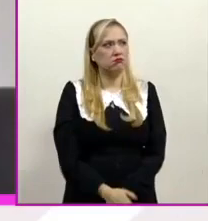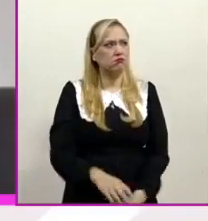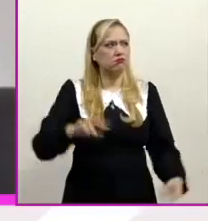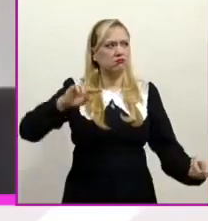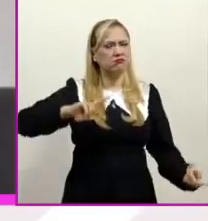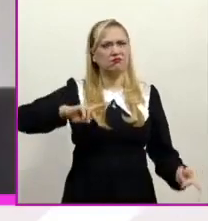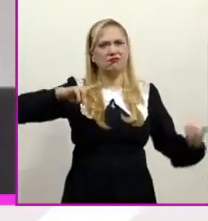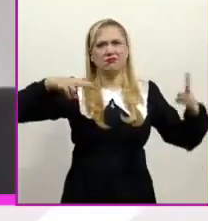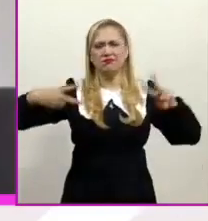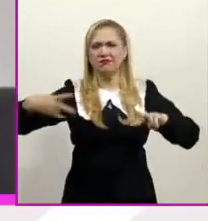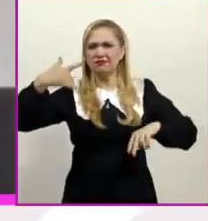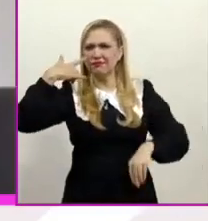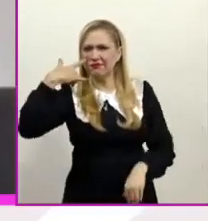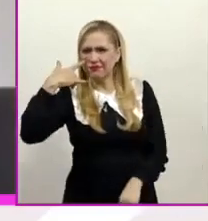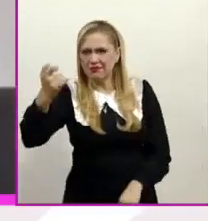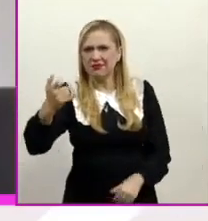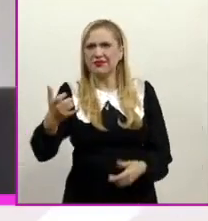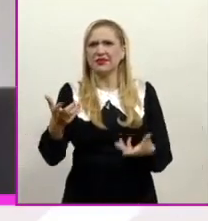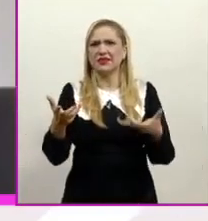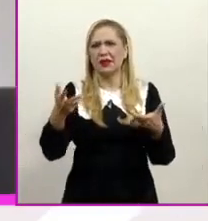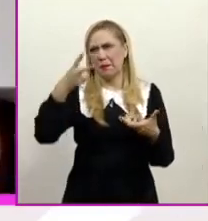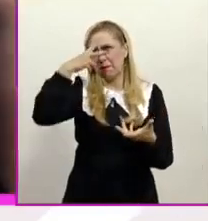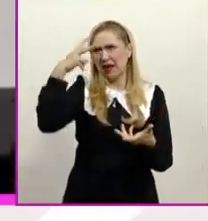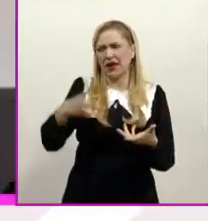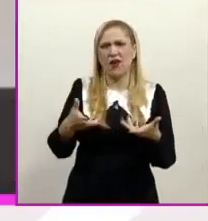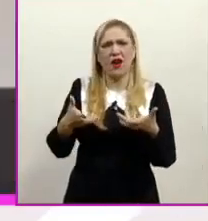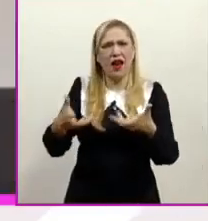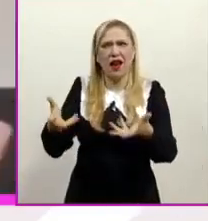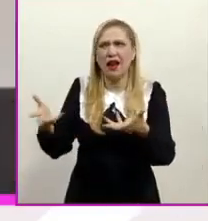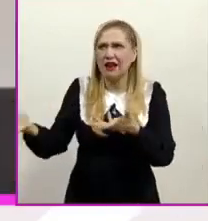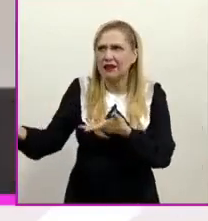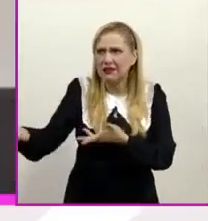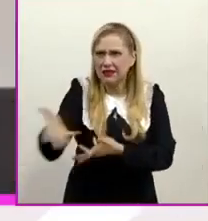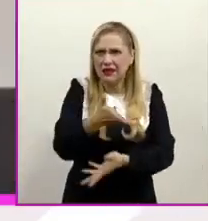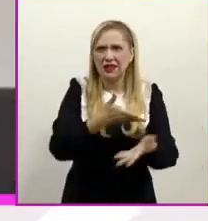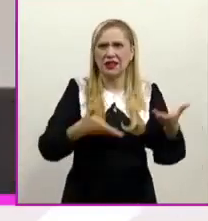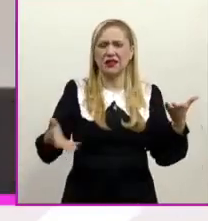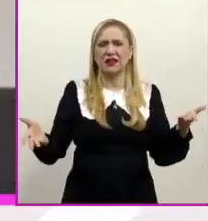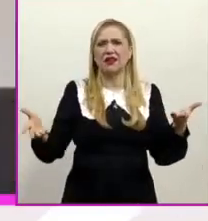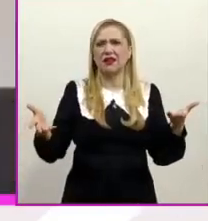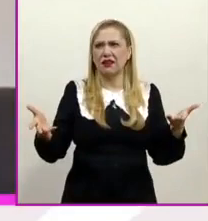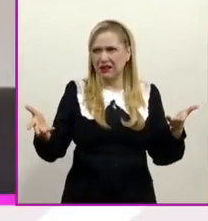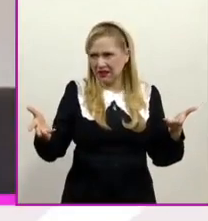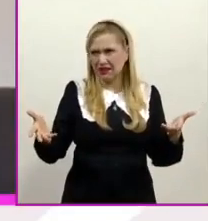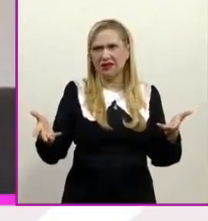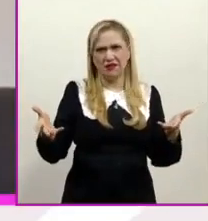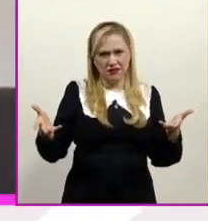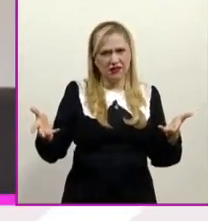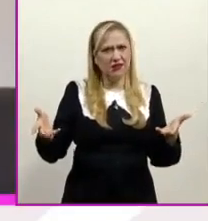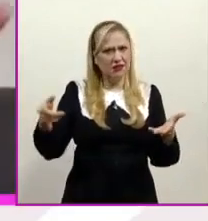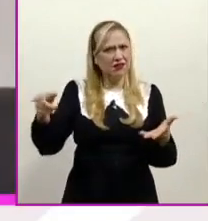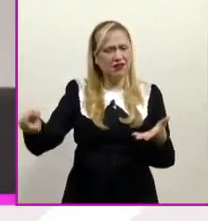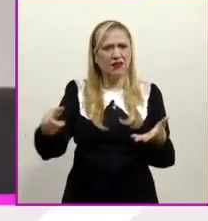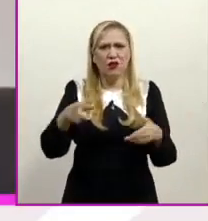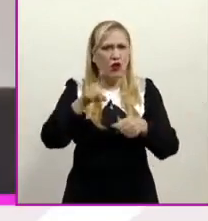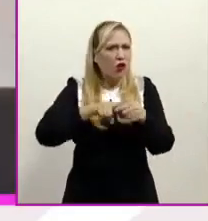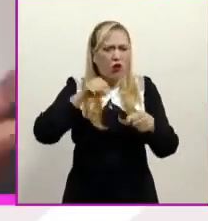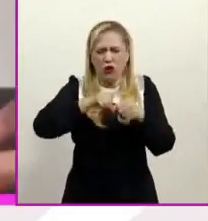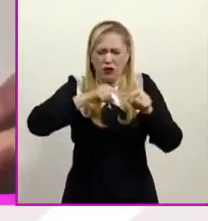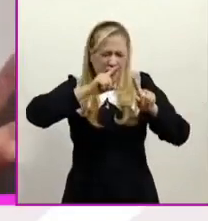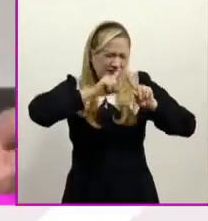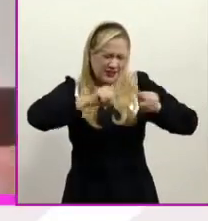contrasta no solamente con las calles de México, con el cotidiano de México, cuyos colores son